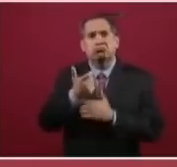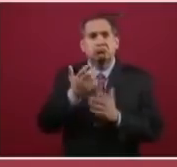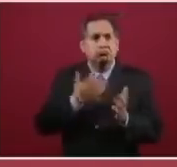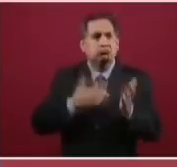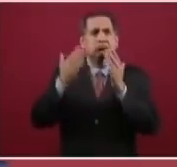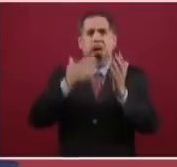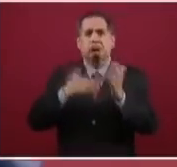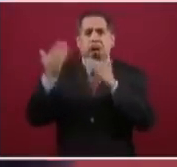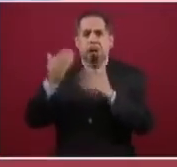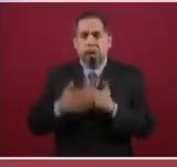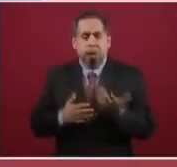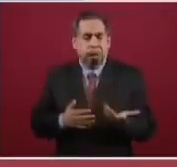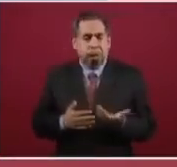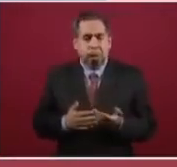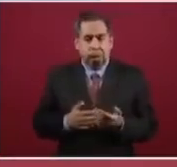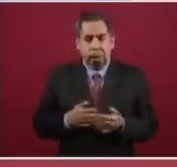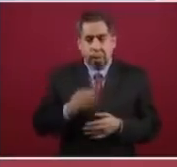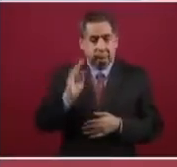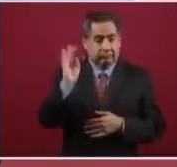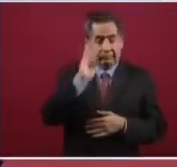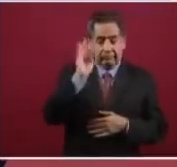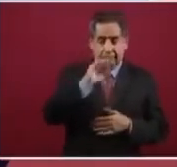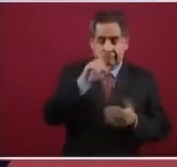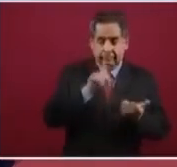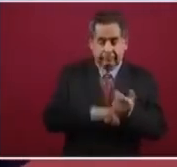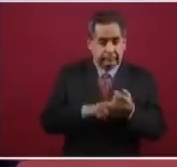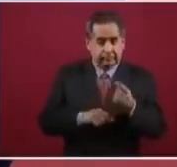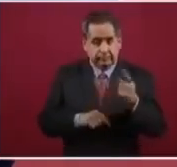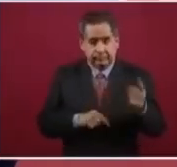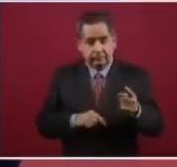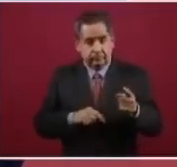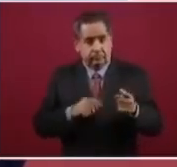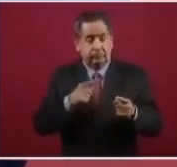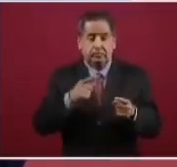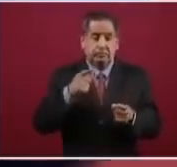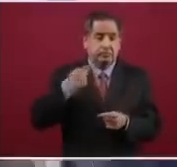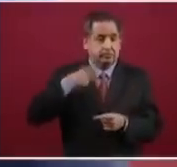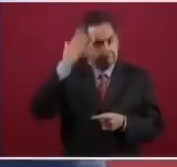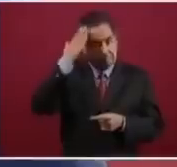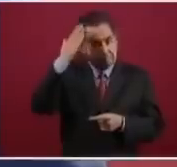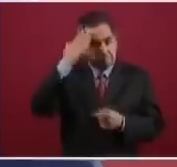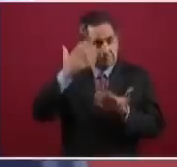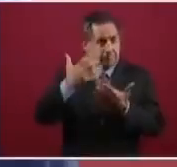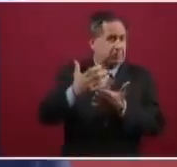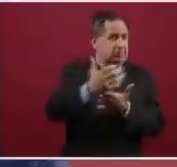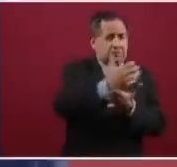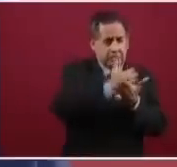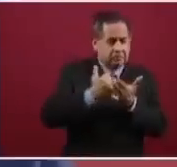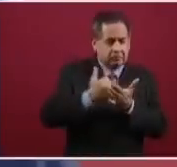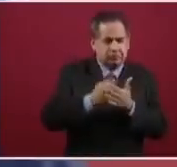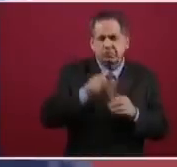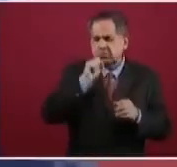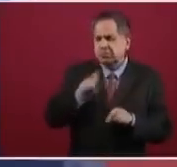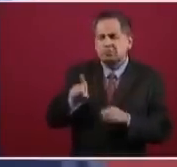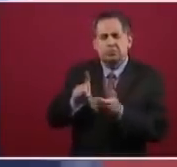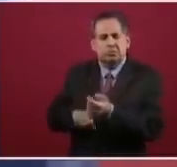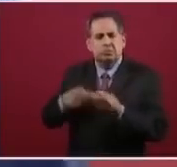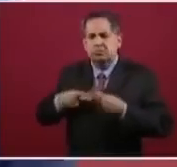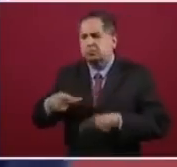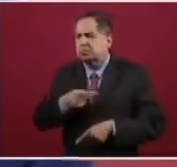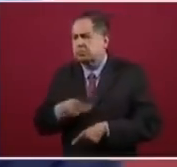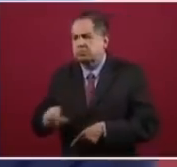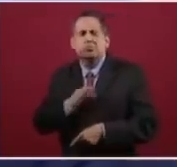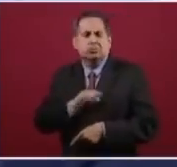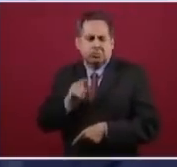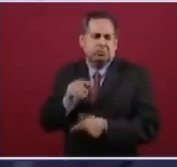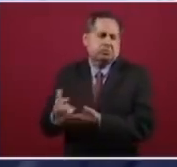y si llovía fuerte arriba goteaba abajo entonces para